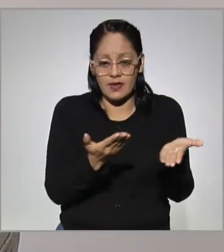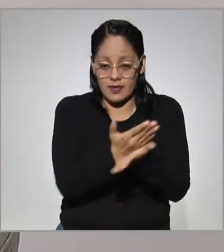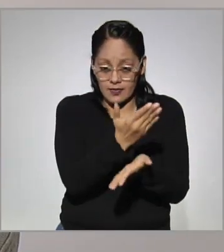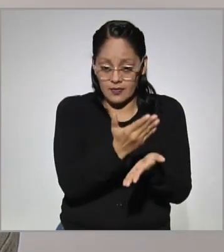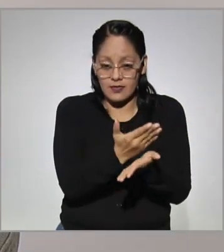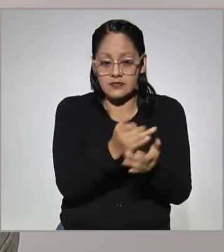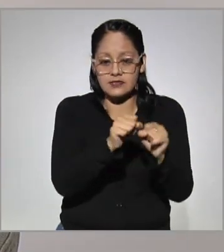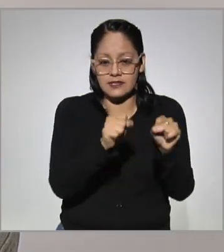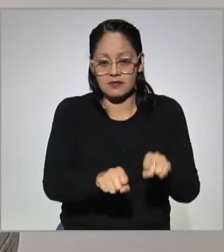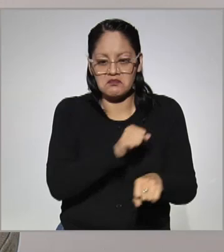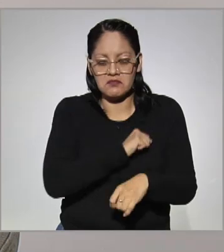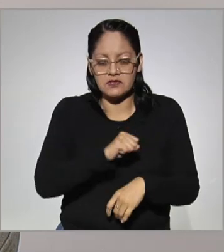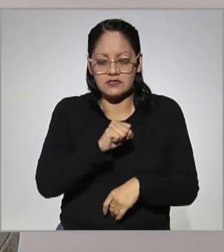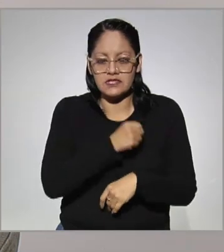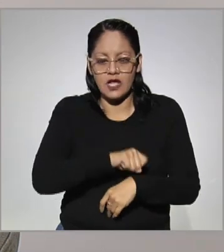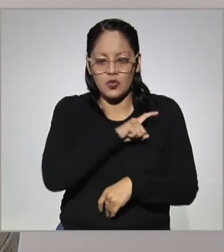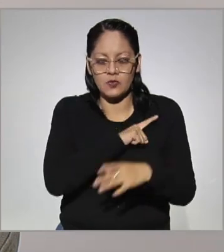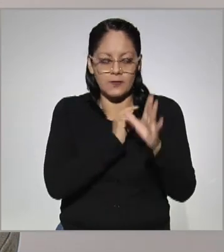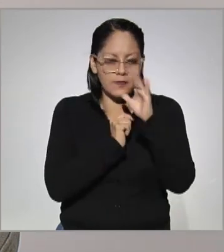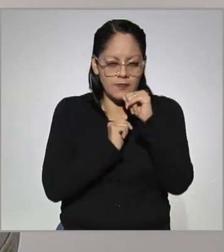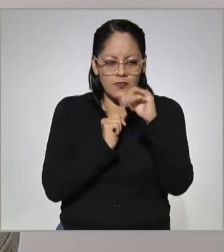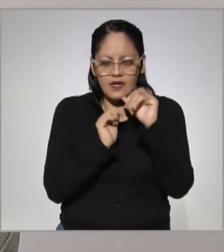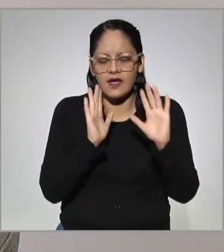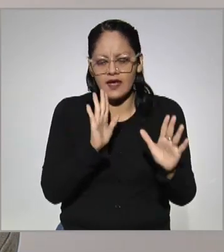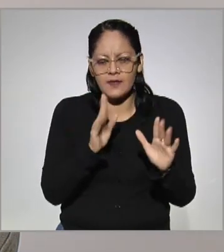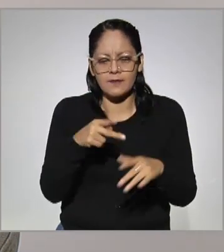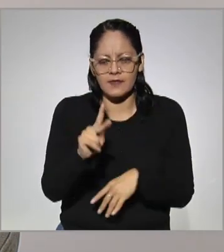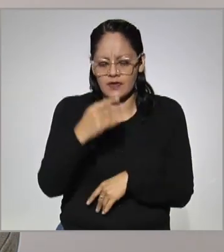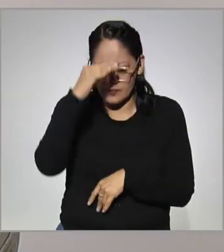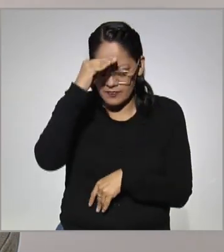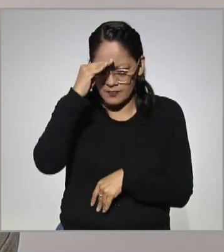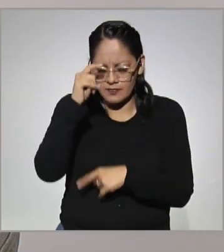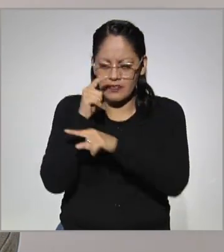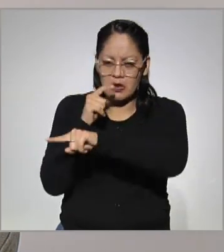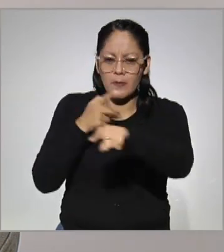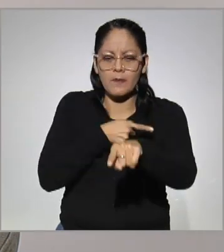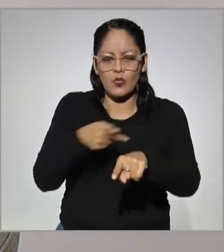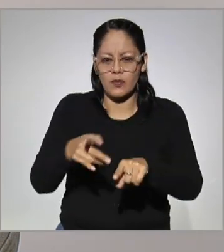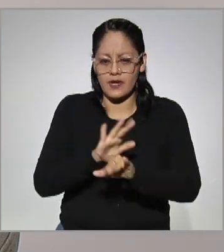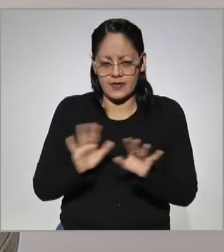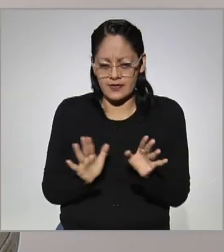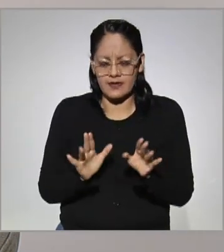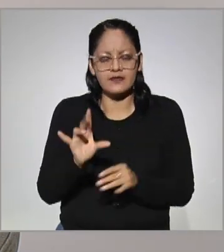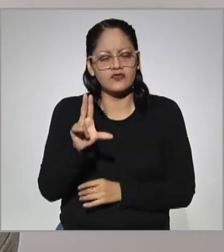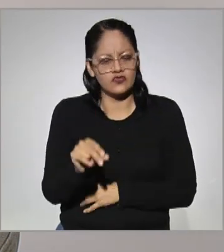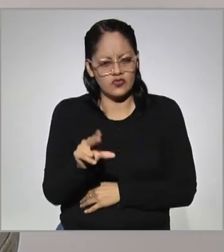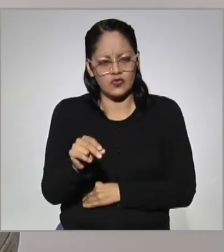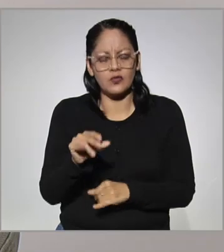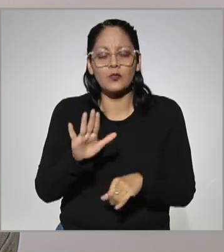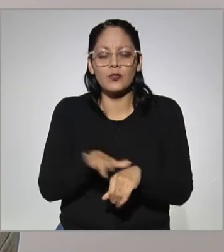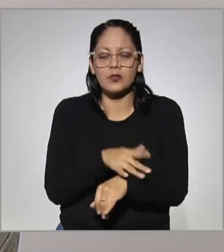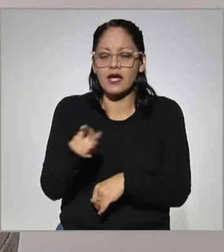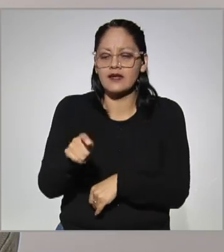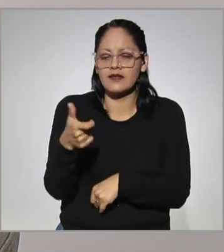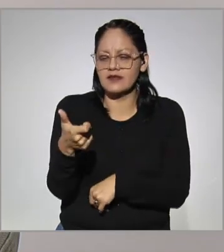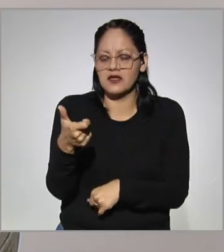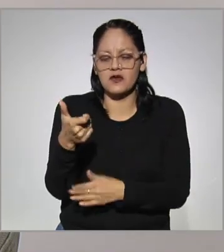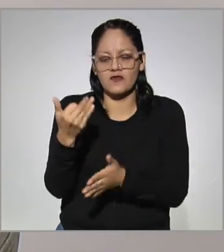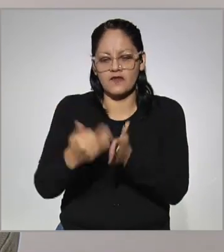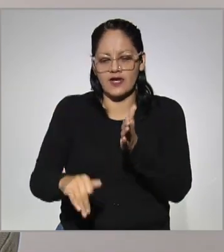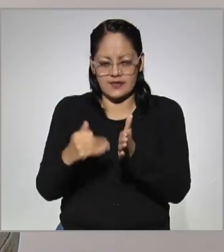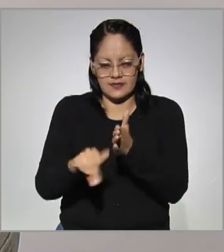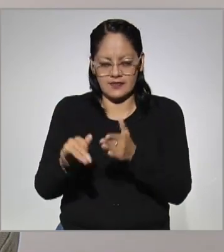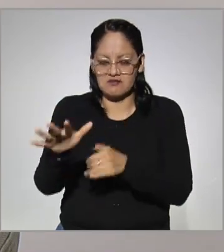a sistemas de salud, pero es por eso, no es per se por la pobreza, sino por los bajos recursos que existen en